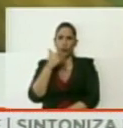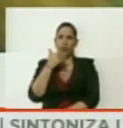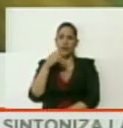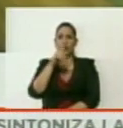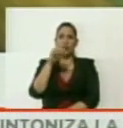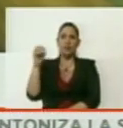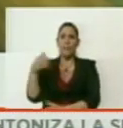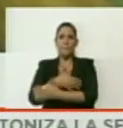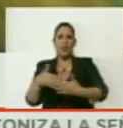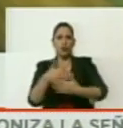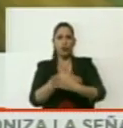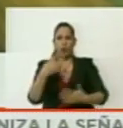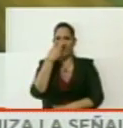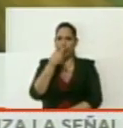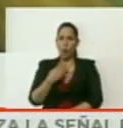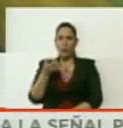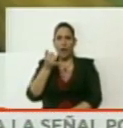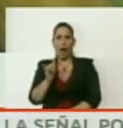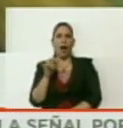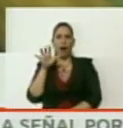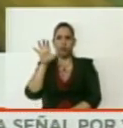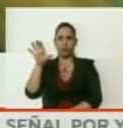de pobres que hay en su país.